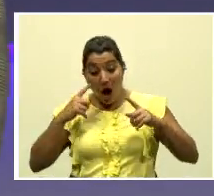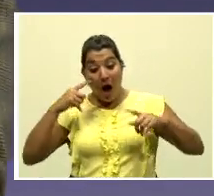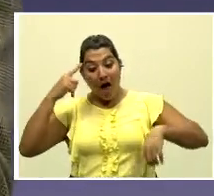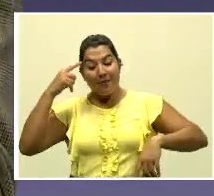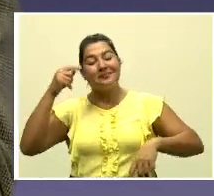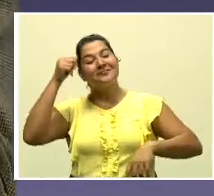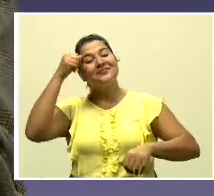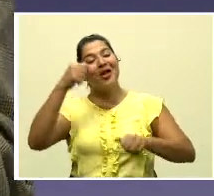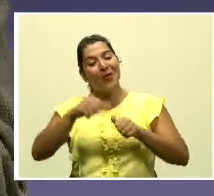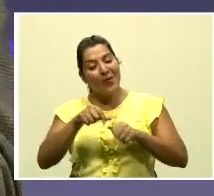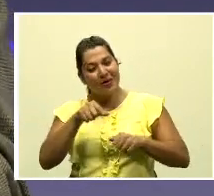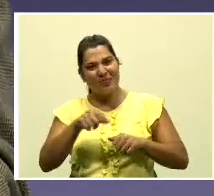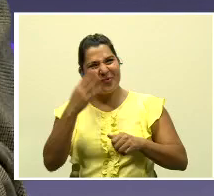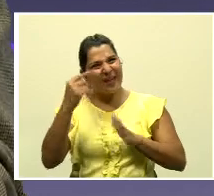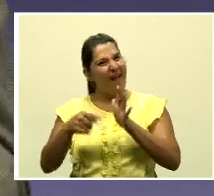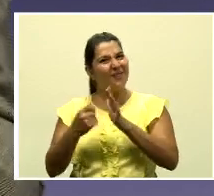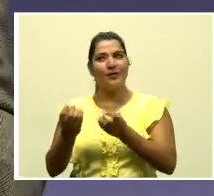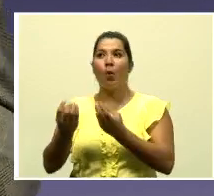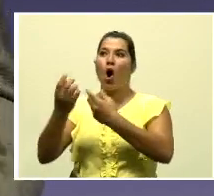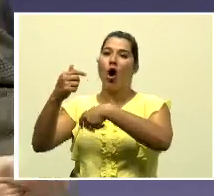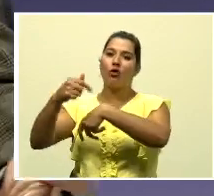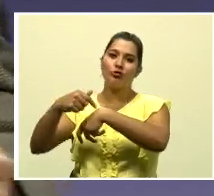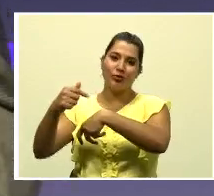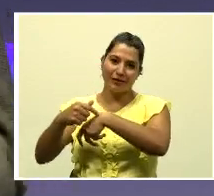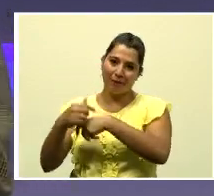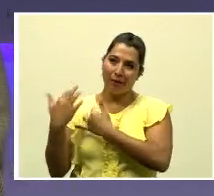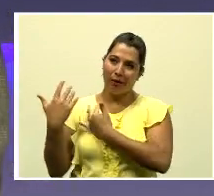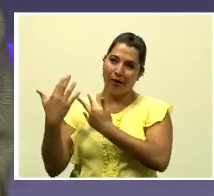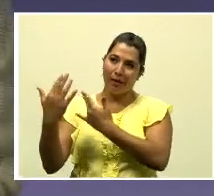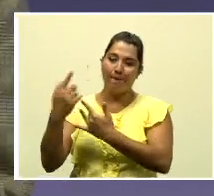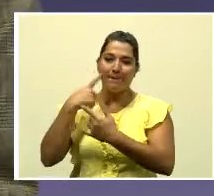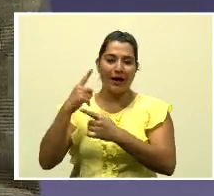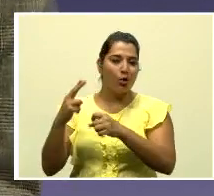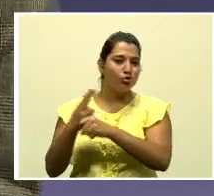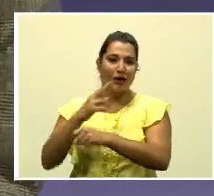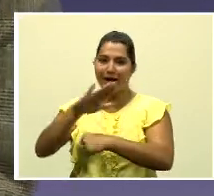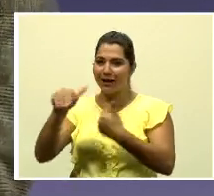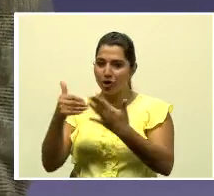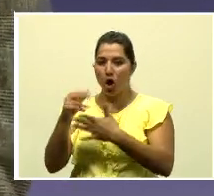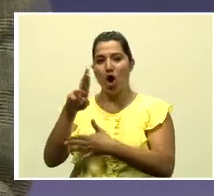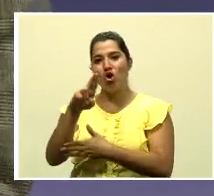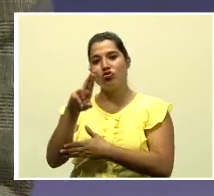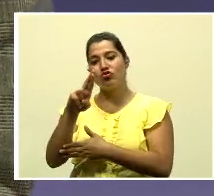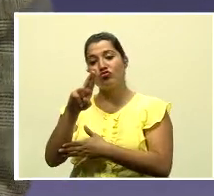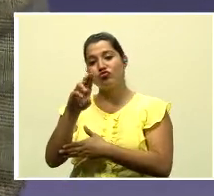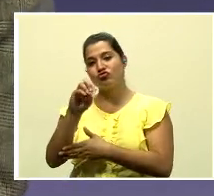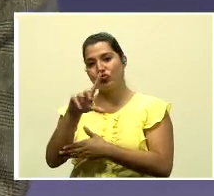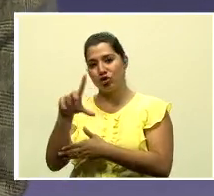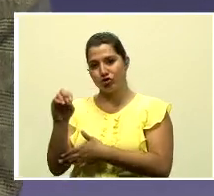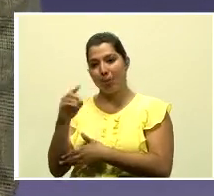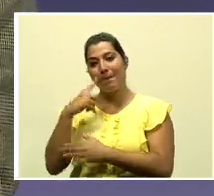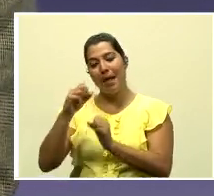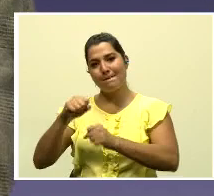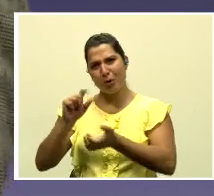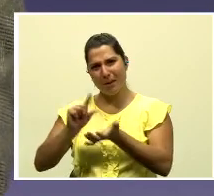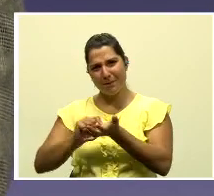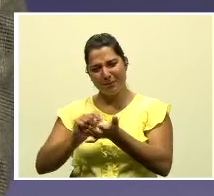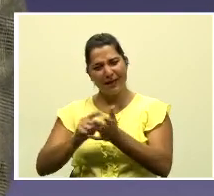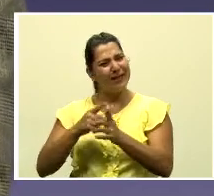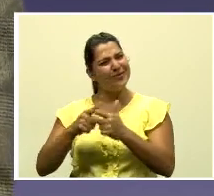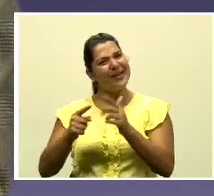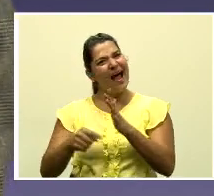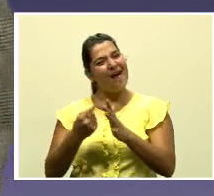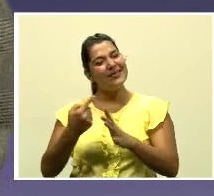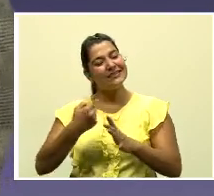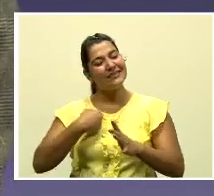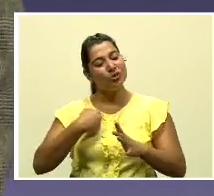tomado esas fotos. Entonces, pues vuelvo a verlas y me sorprende o no el resultado. A veces uno